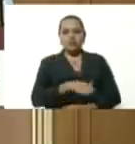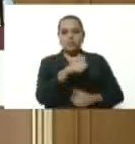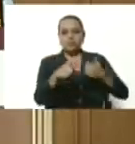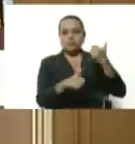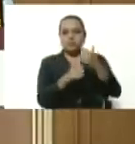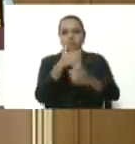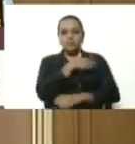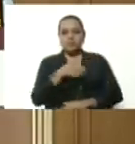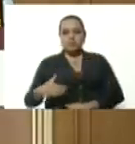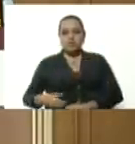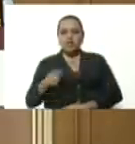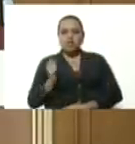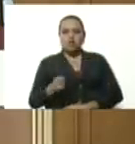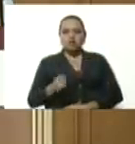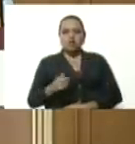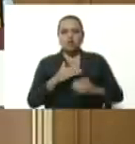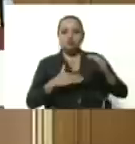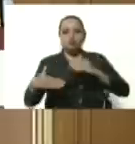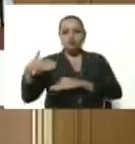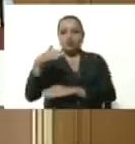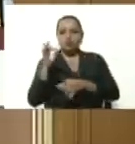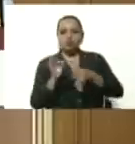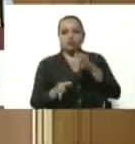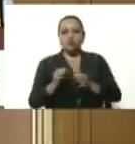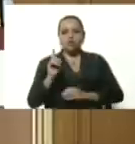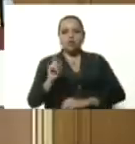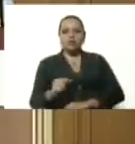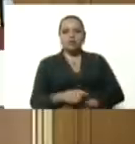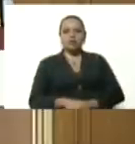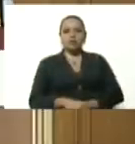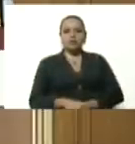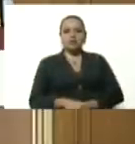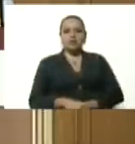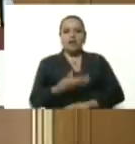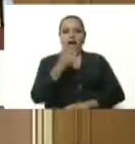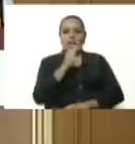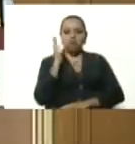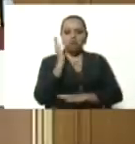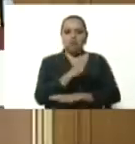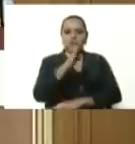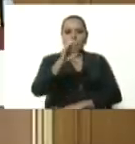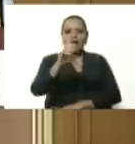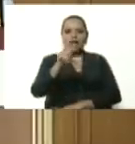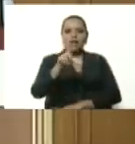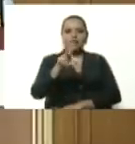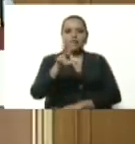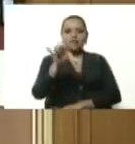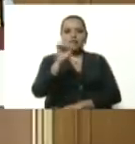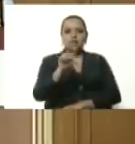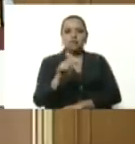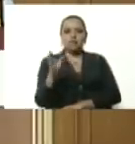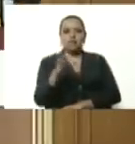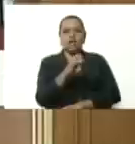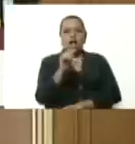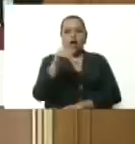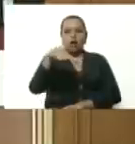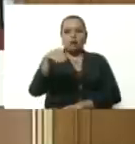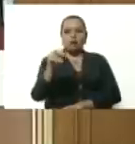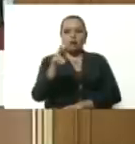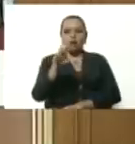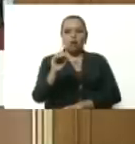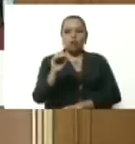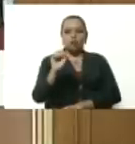Se agrede también al poder moral, Elvis Amoroso Hidrobo, Contralor General de la